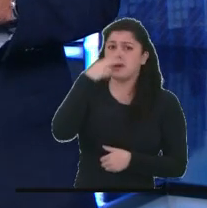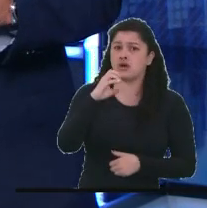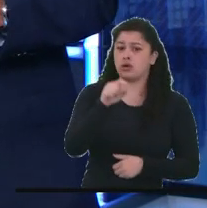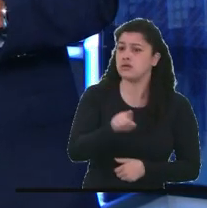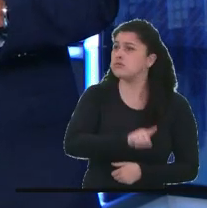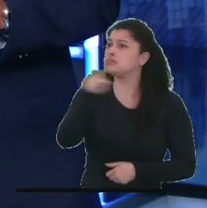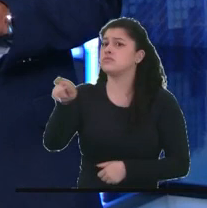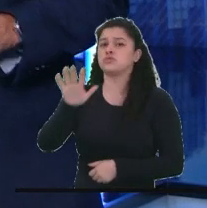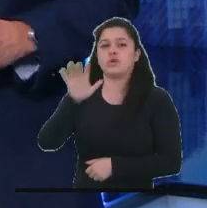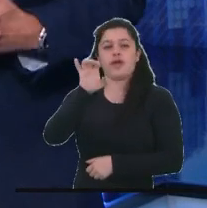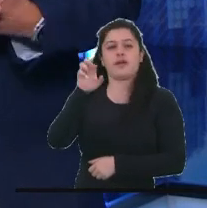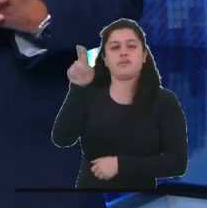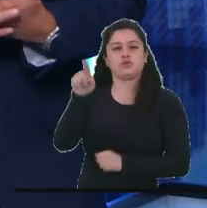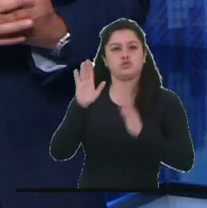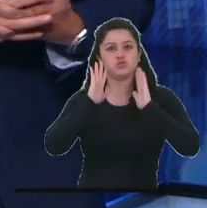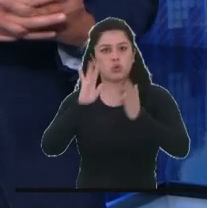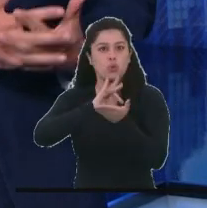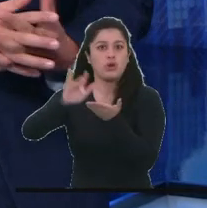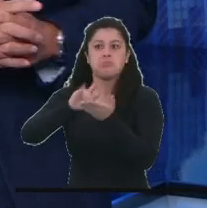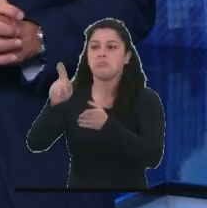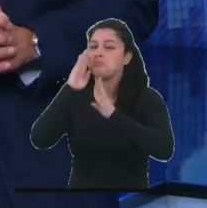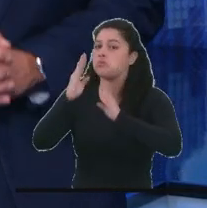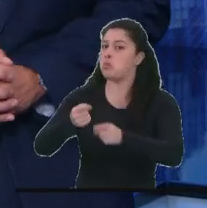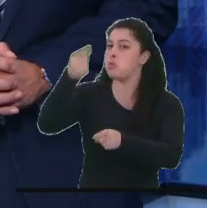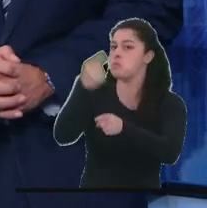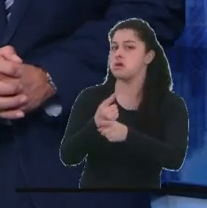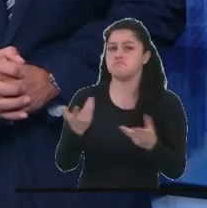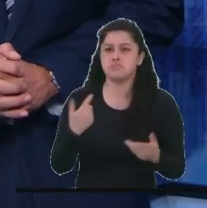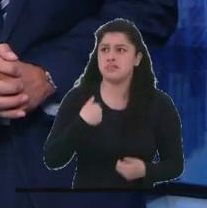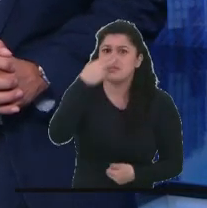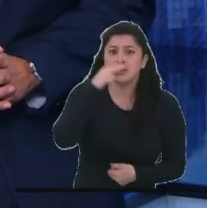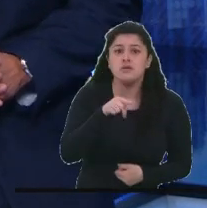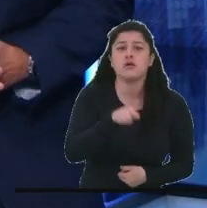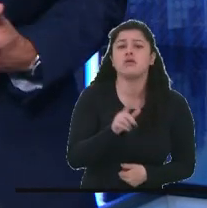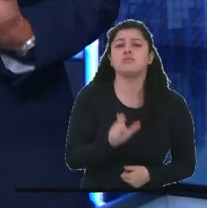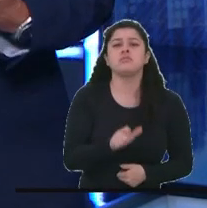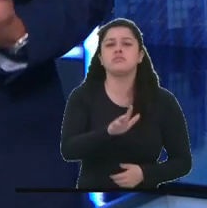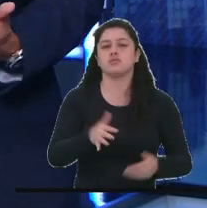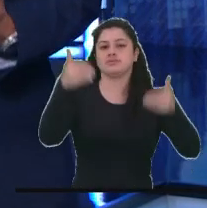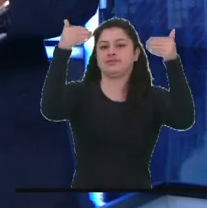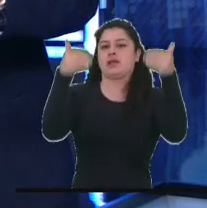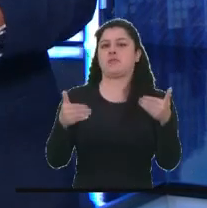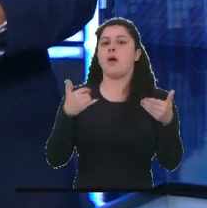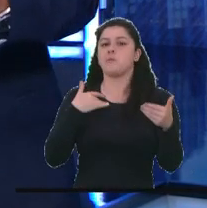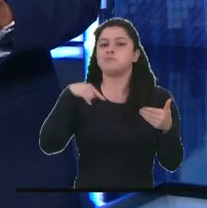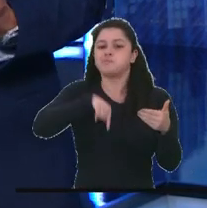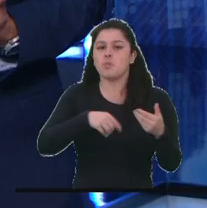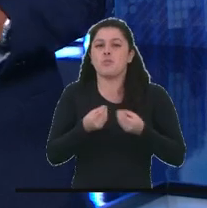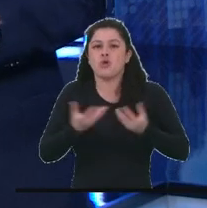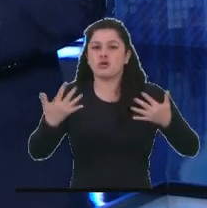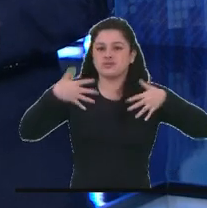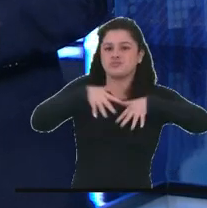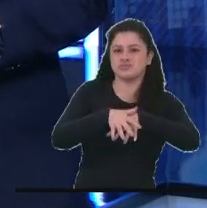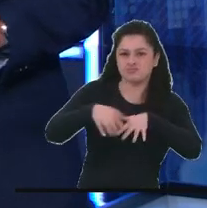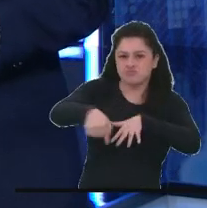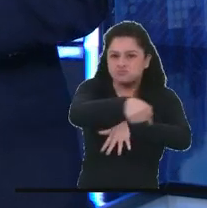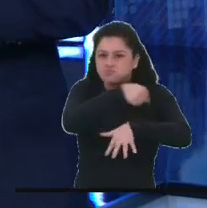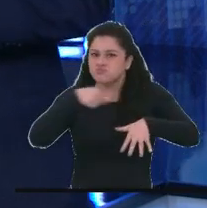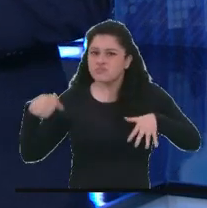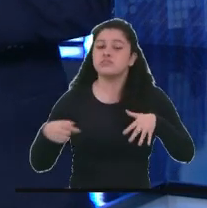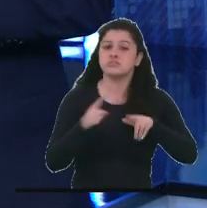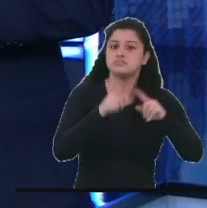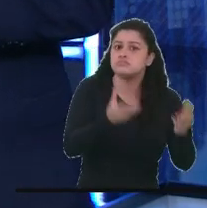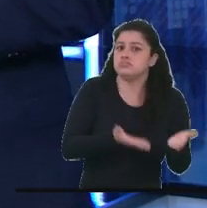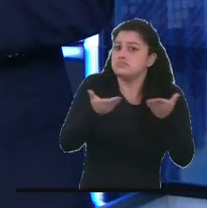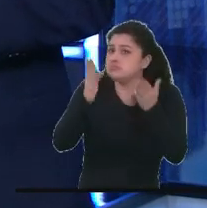incumplimiento de los servicios de salud que le prestan a su hijo, quien está en una situación de discapacidad con múltiples necesidades y que